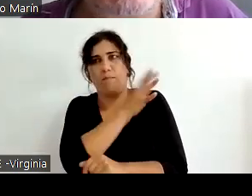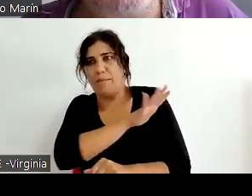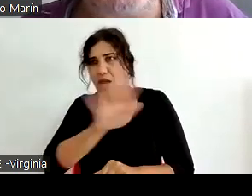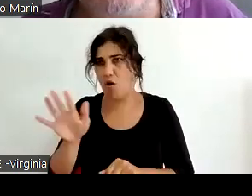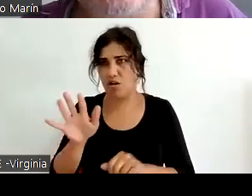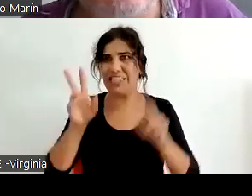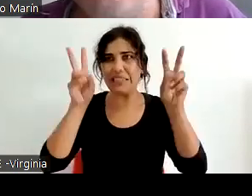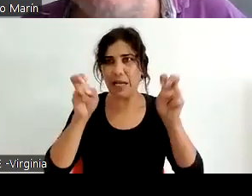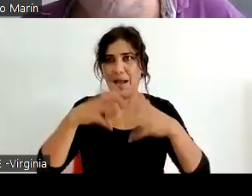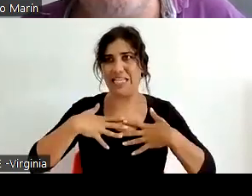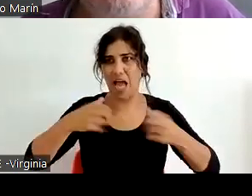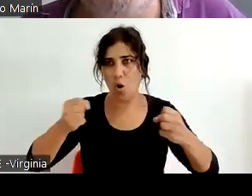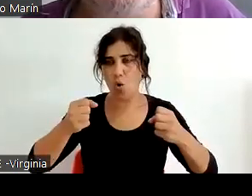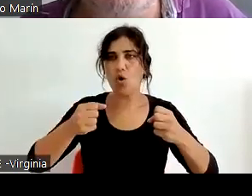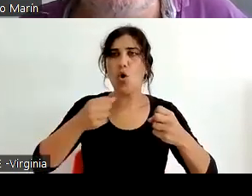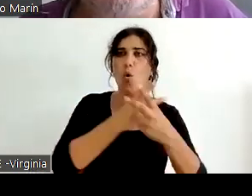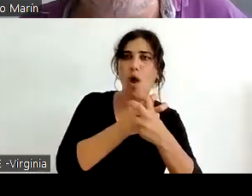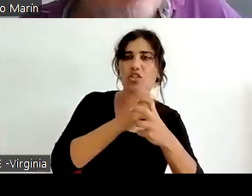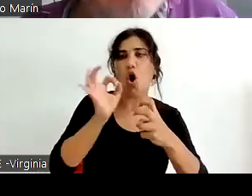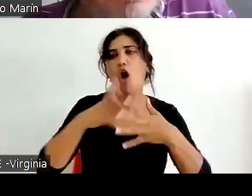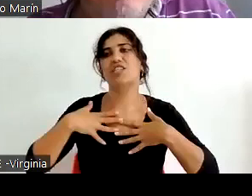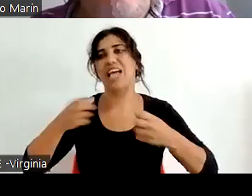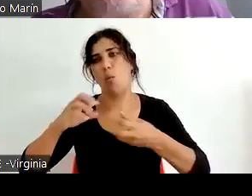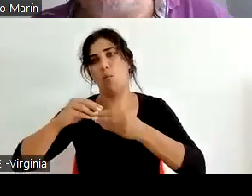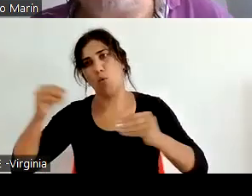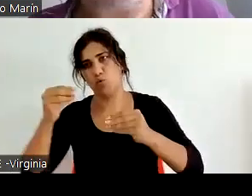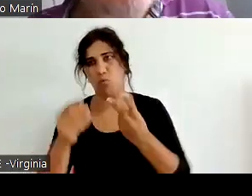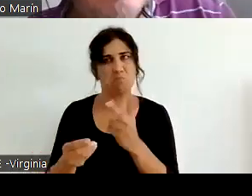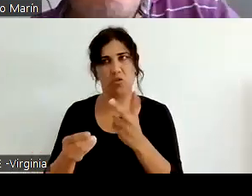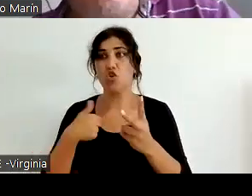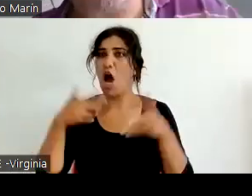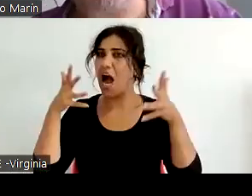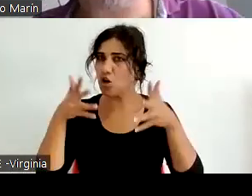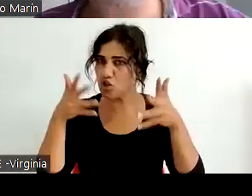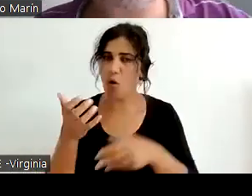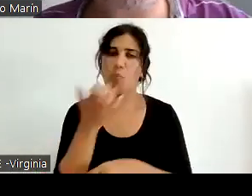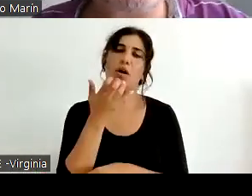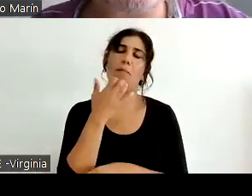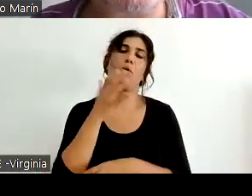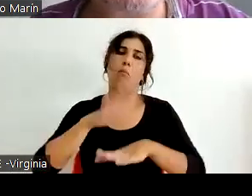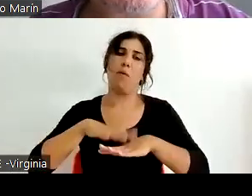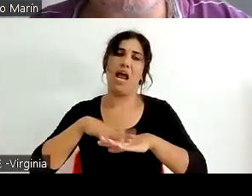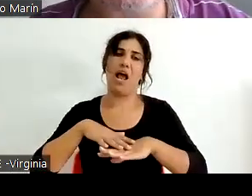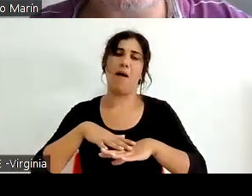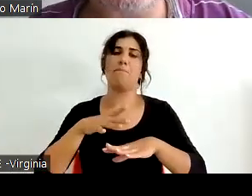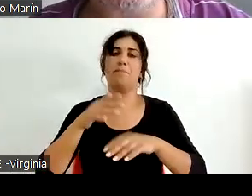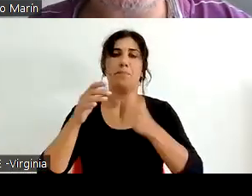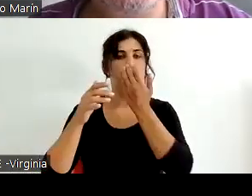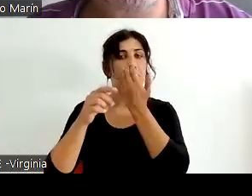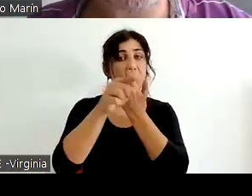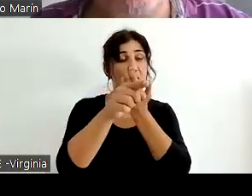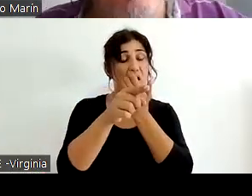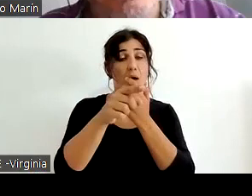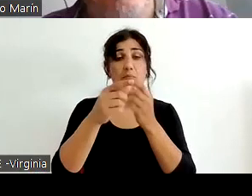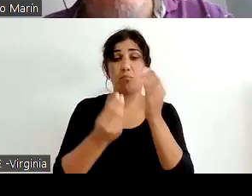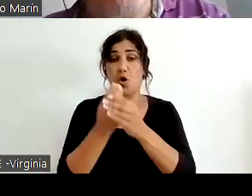tema de la salud osteoarticular. O sea que yo os recomendaría, pues eso, a la hora de promover este producto,